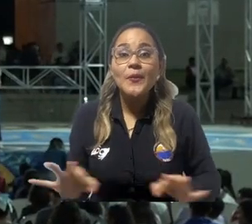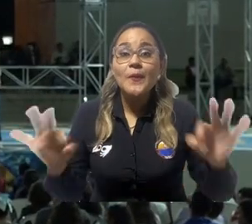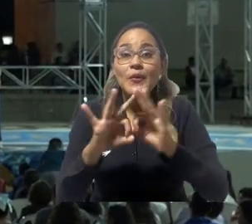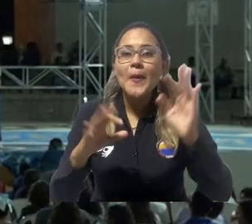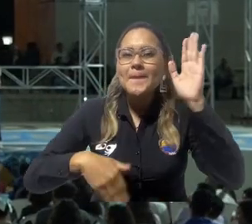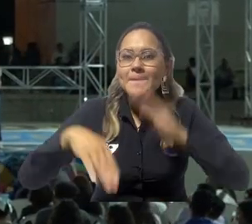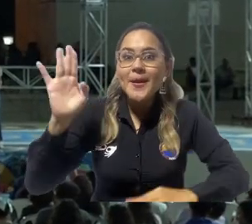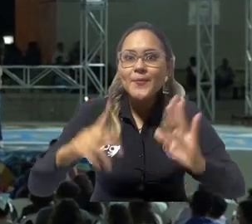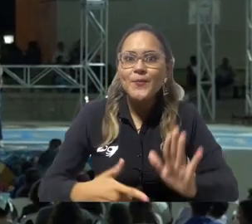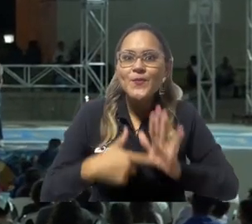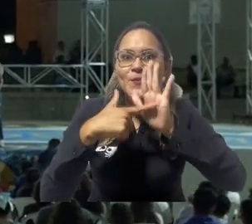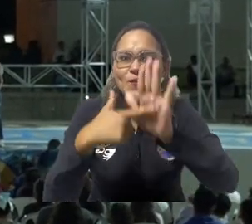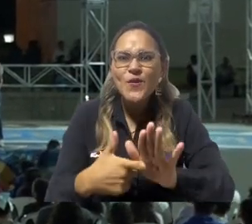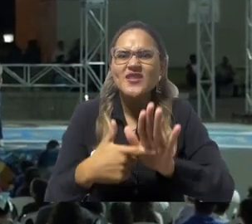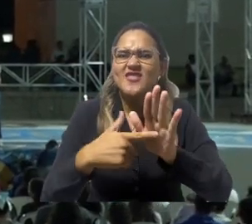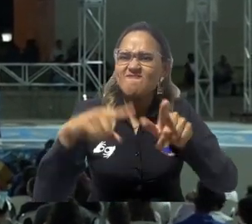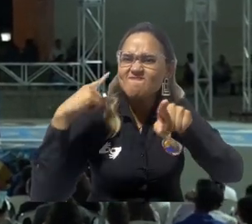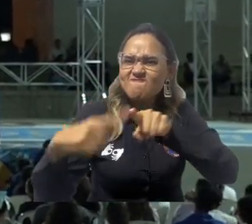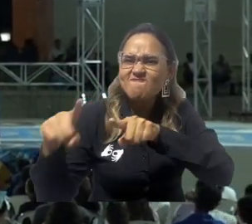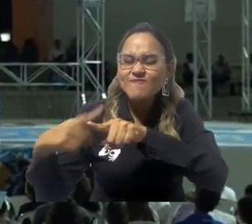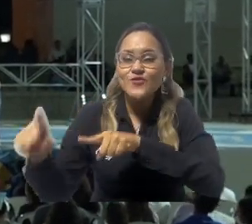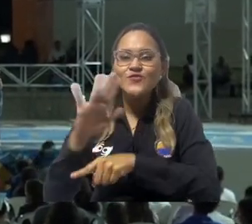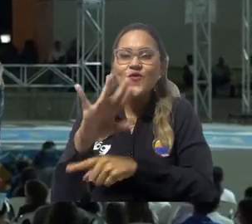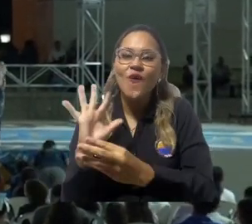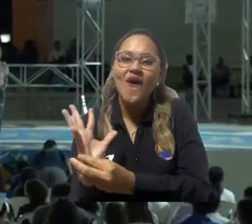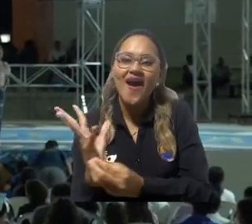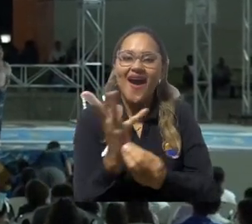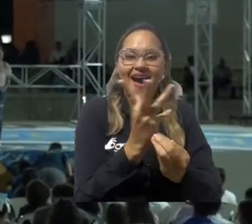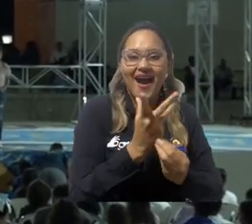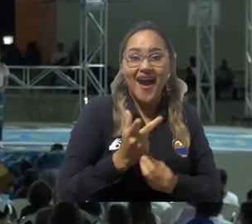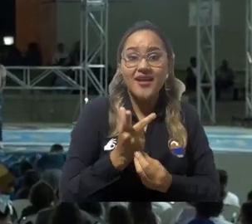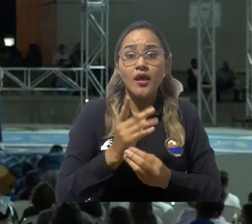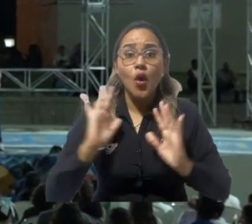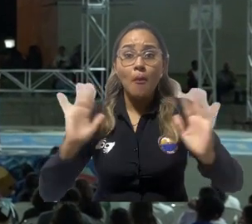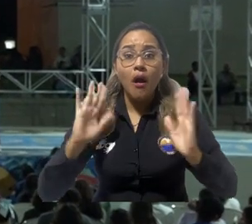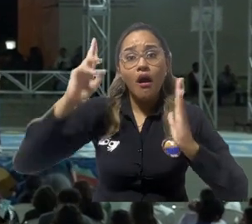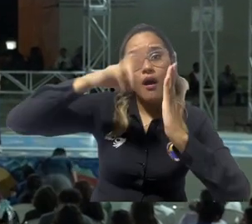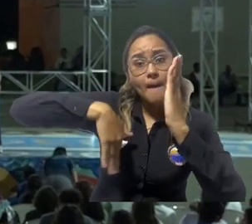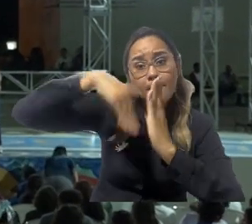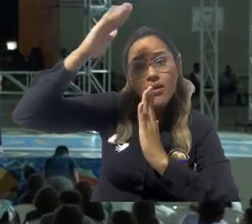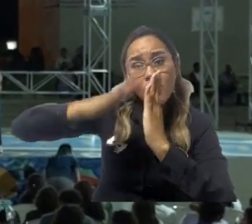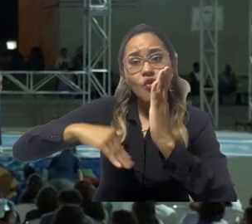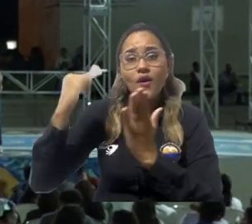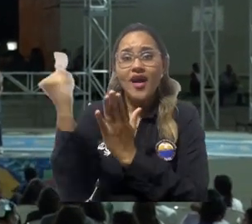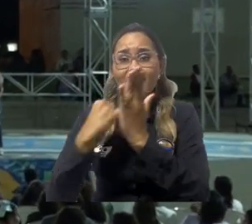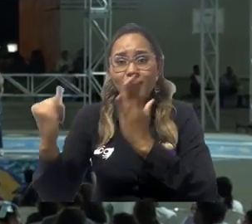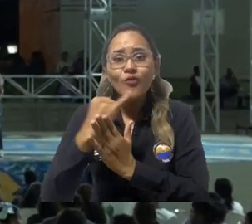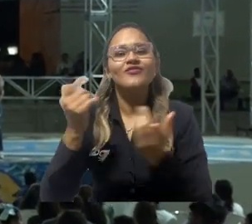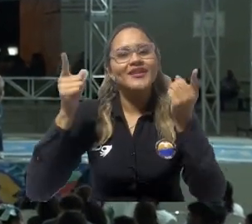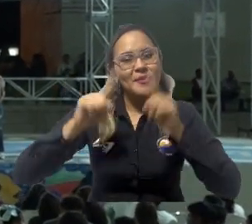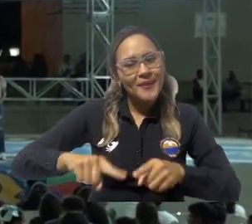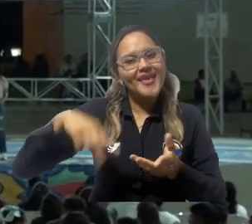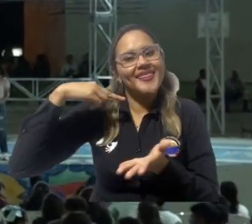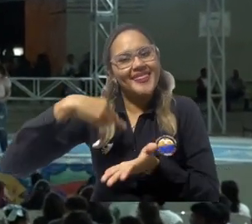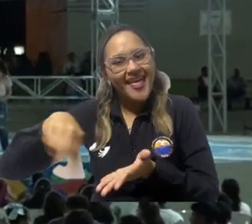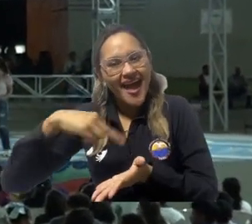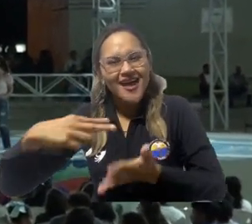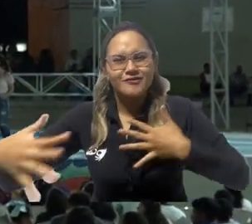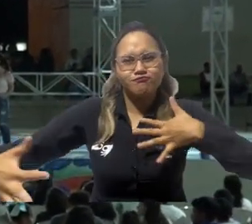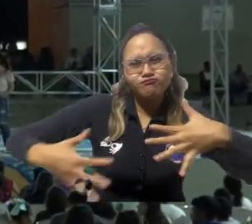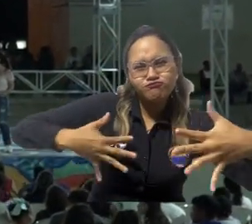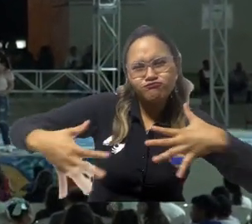de esto son las diversas manifestaciones y expresiones que logramos desde el arte, ¿no? No solamente es la pintura o el dibujo, sino que está la